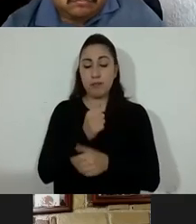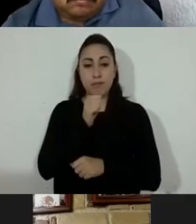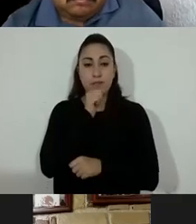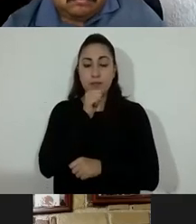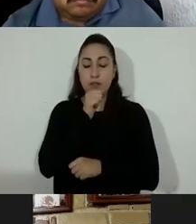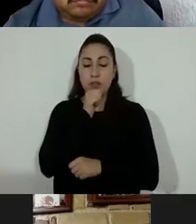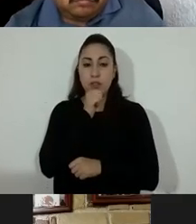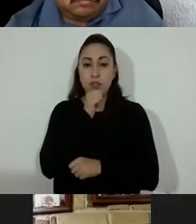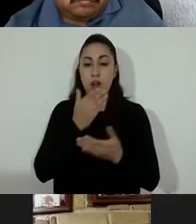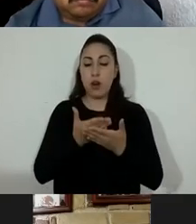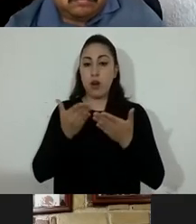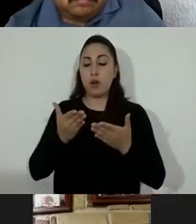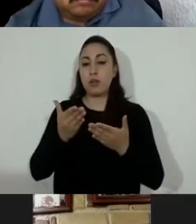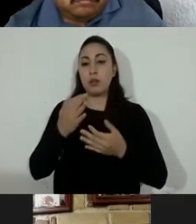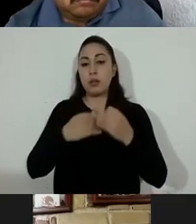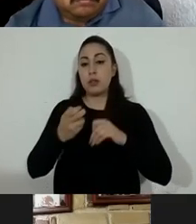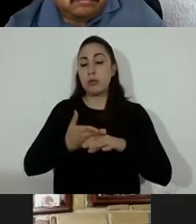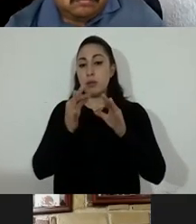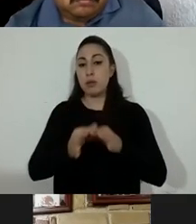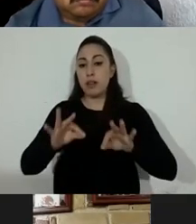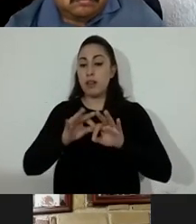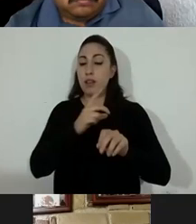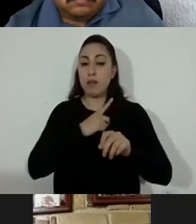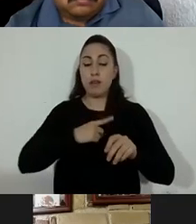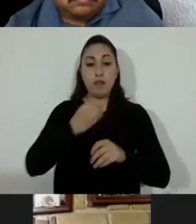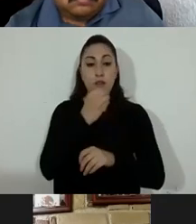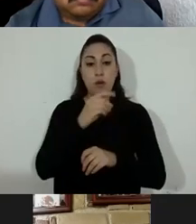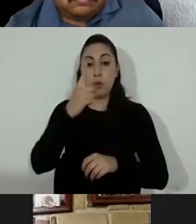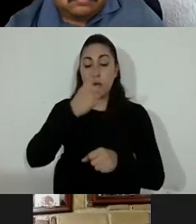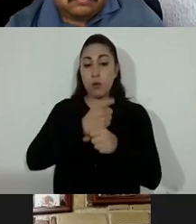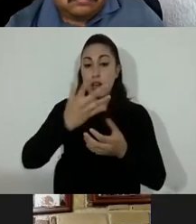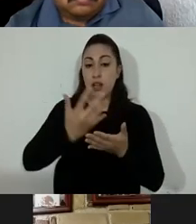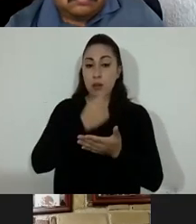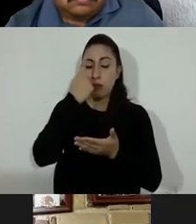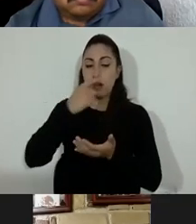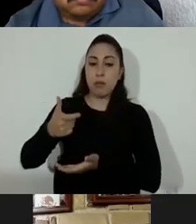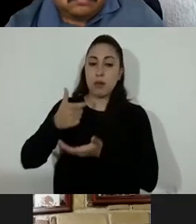del recurso asignado para cada unidad territorial.